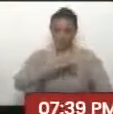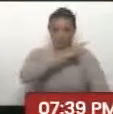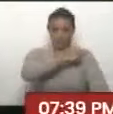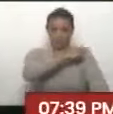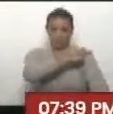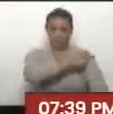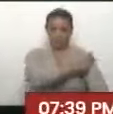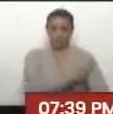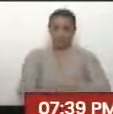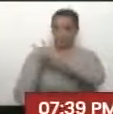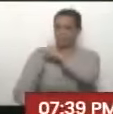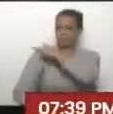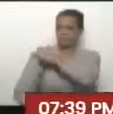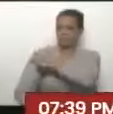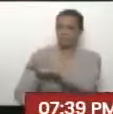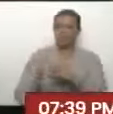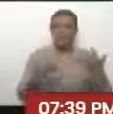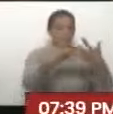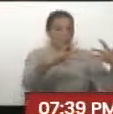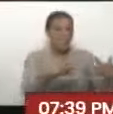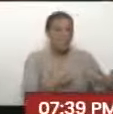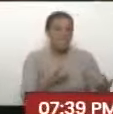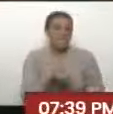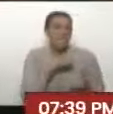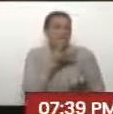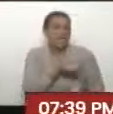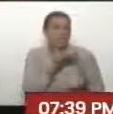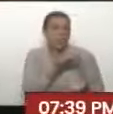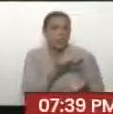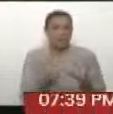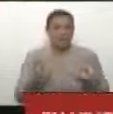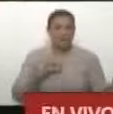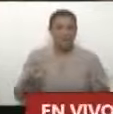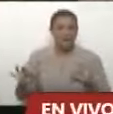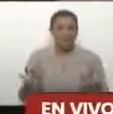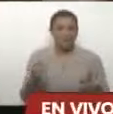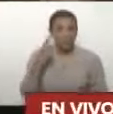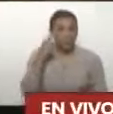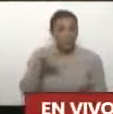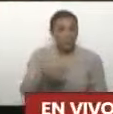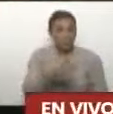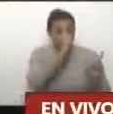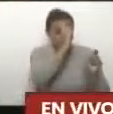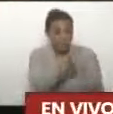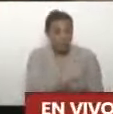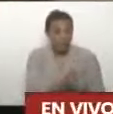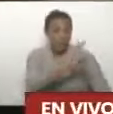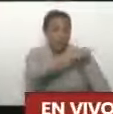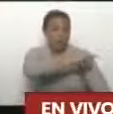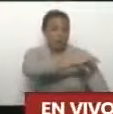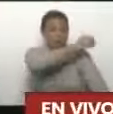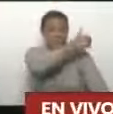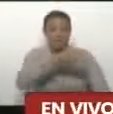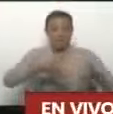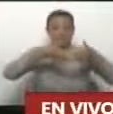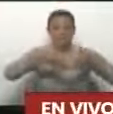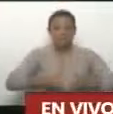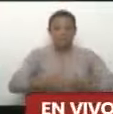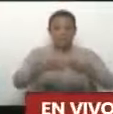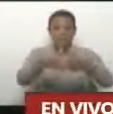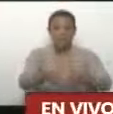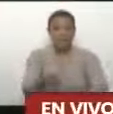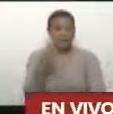Es que además de periodista dramaturgo escritor director de teatro lo hemos consagrado como capitán de barco porque allí